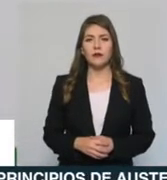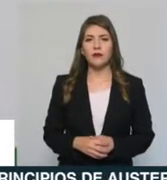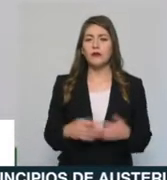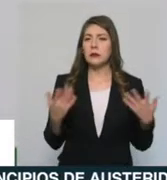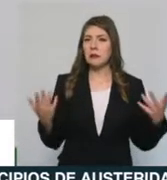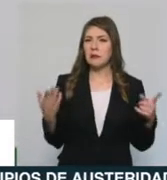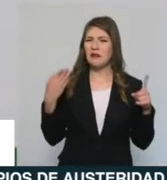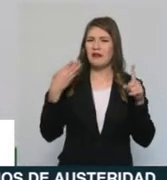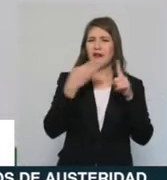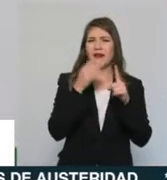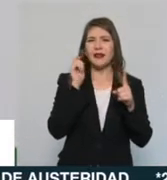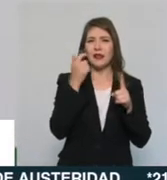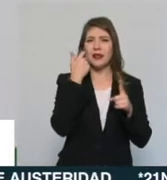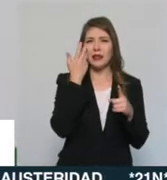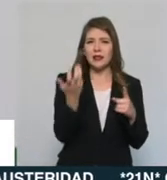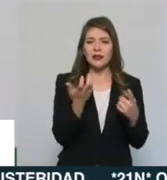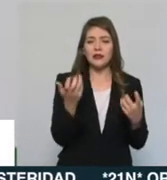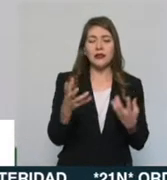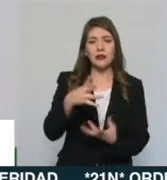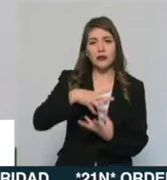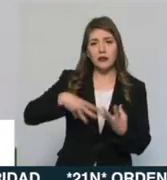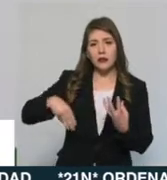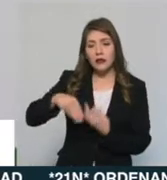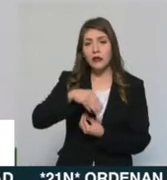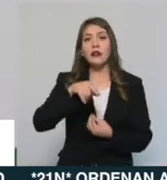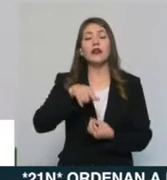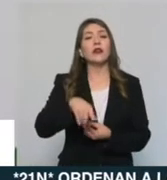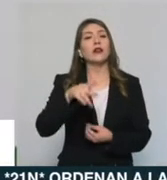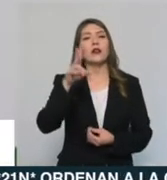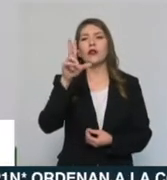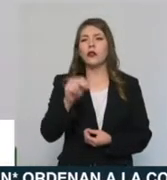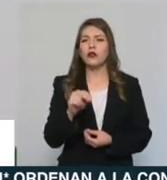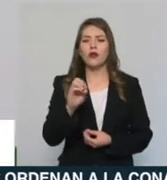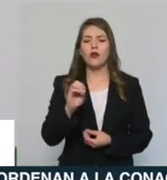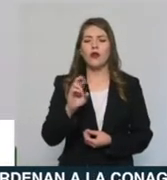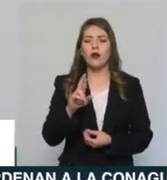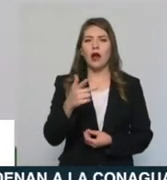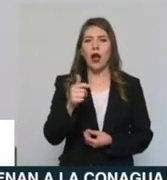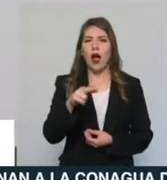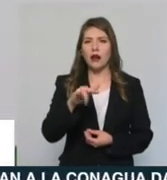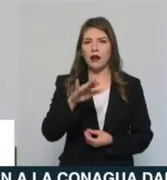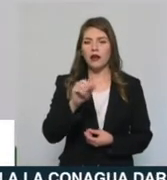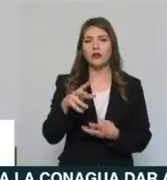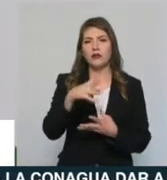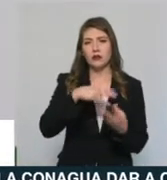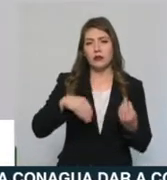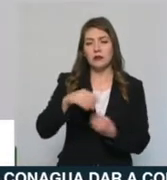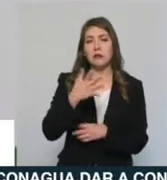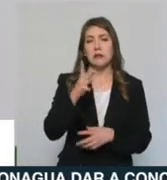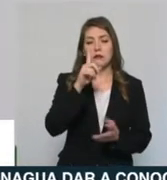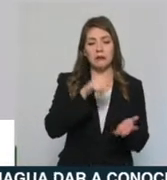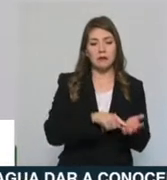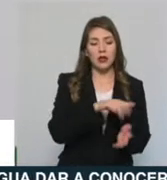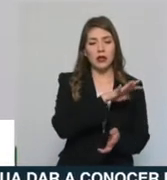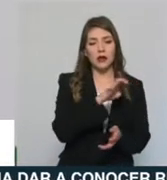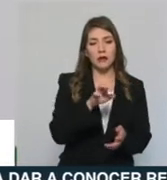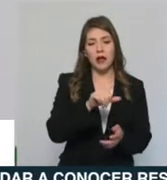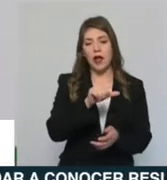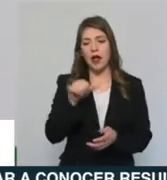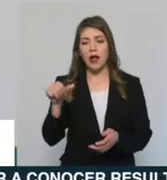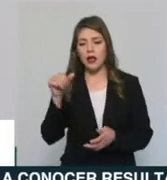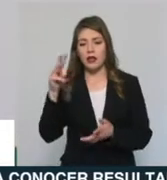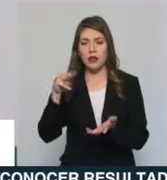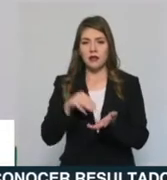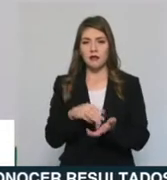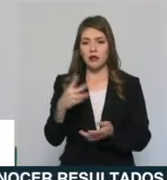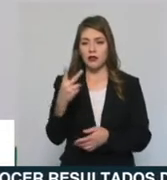van, en el caso de los residuos no orgánicos, van de 1.900 a 3.200